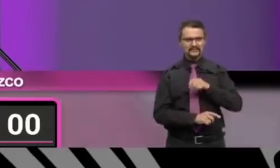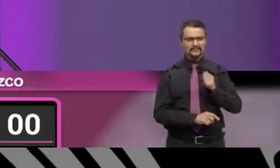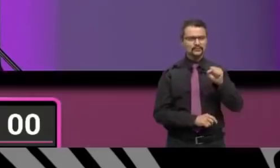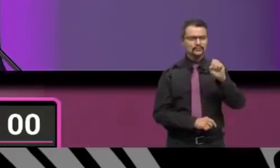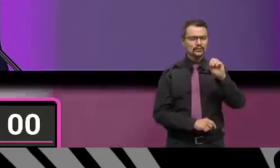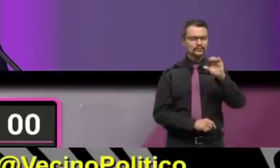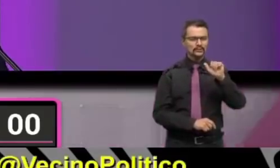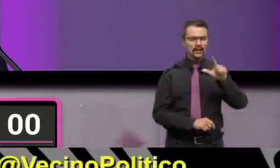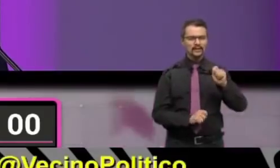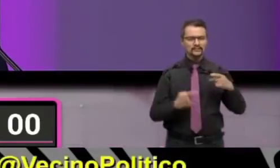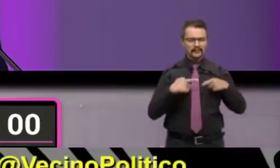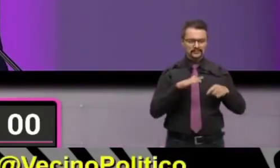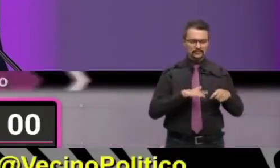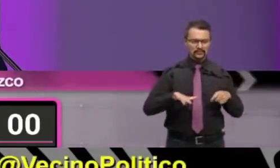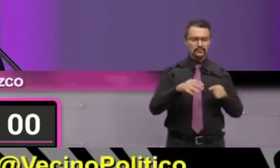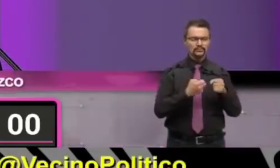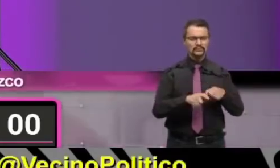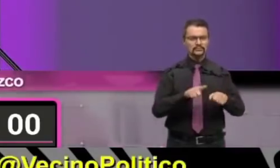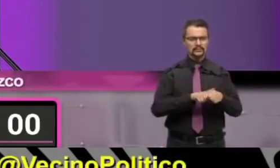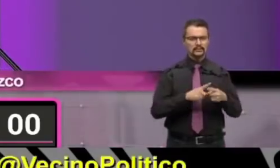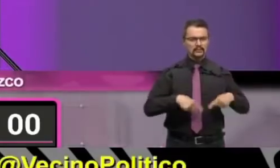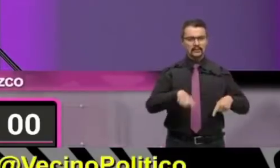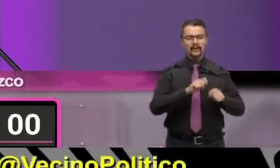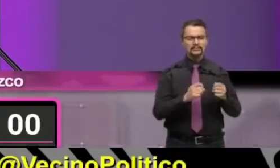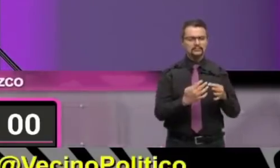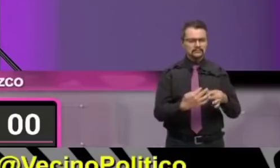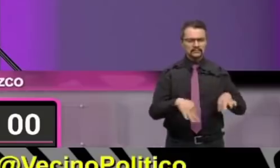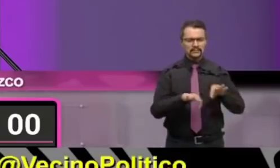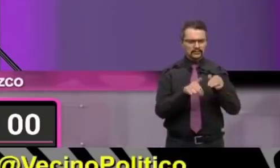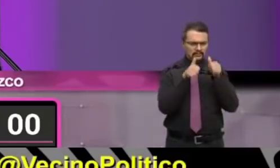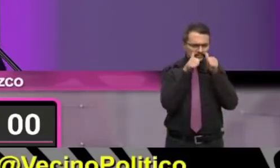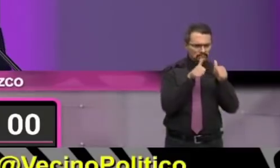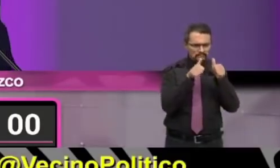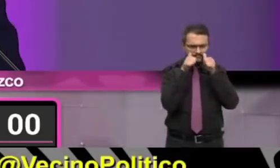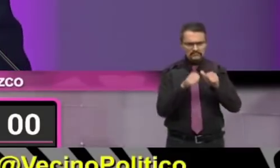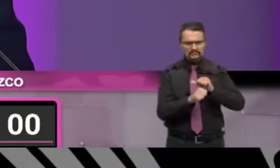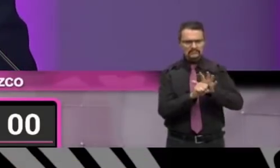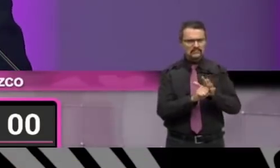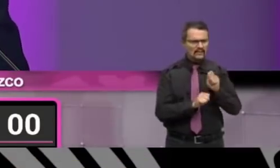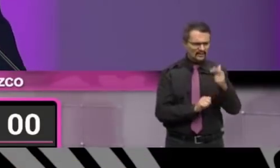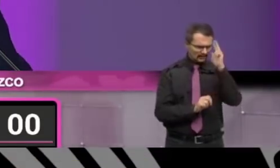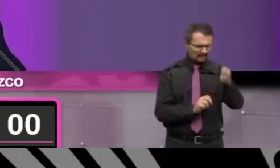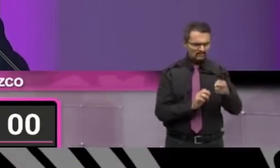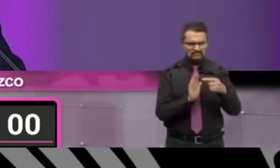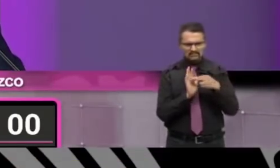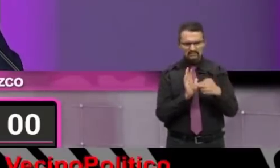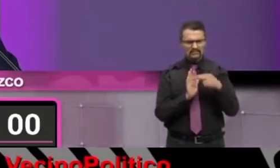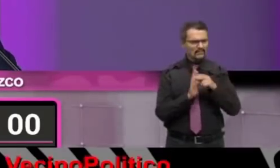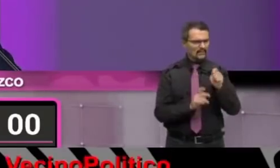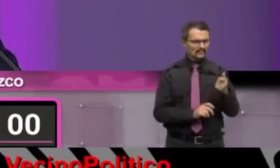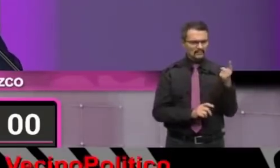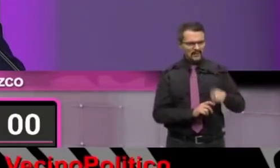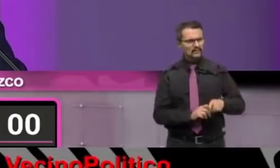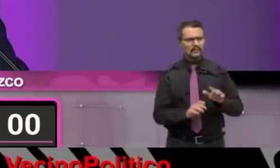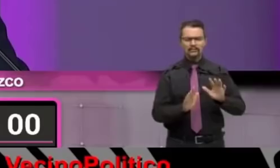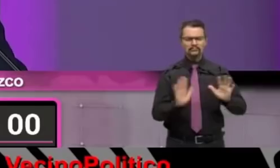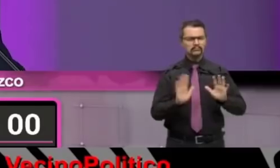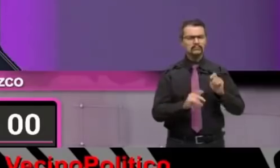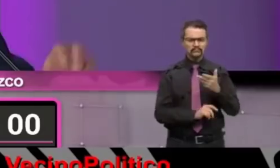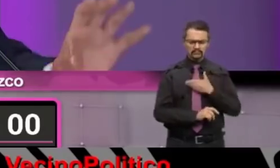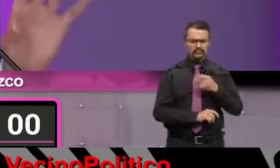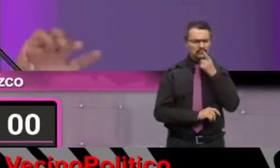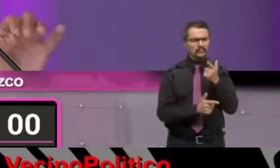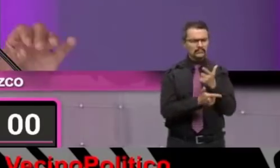de salud pública y no el enfoque autoritario del trato de la pandemia que propuso el presidente López Obrador junto con el subsecretario